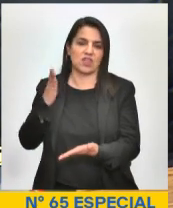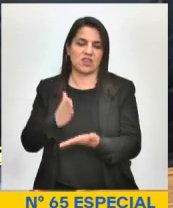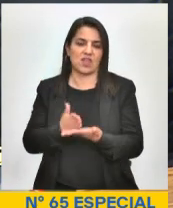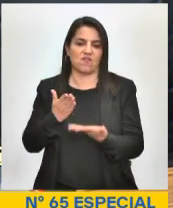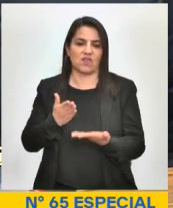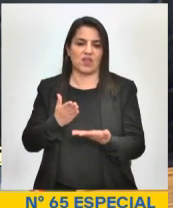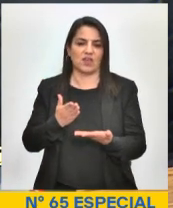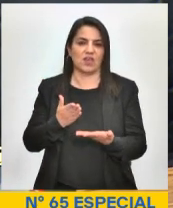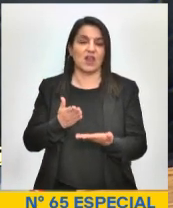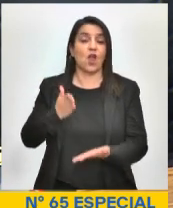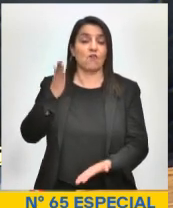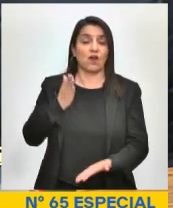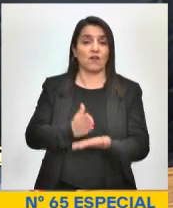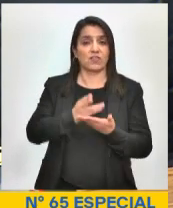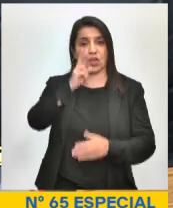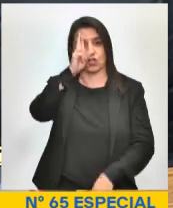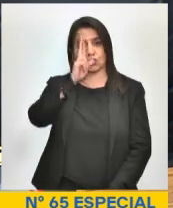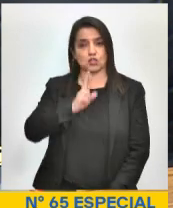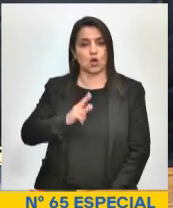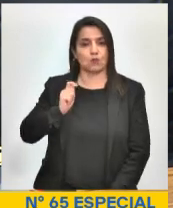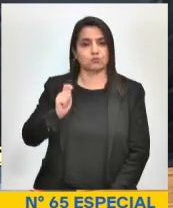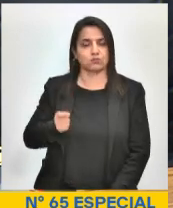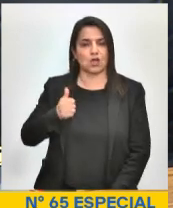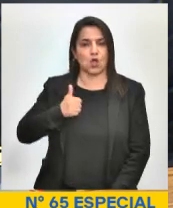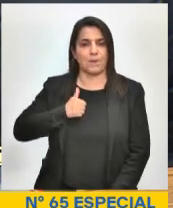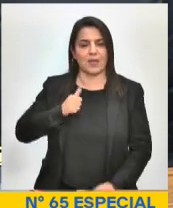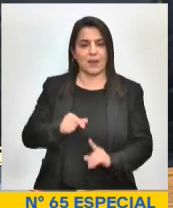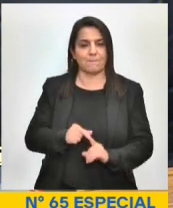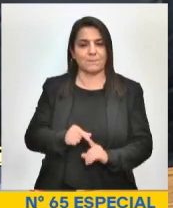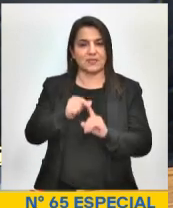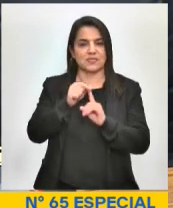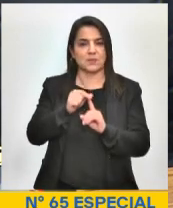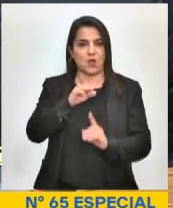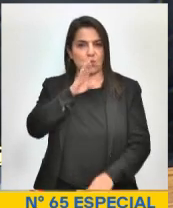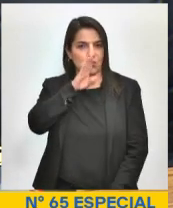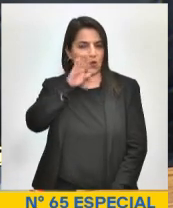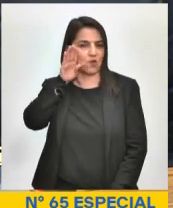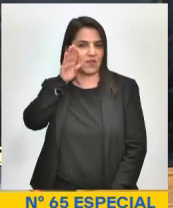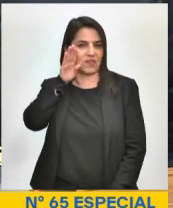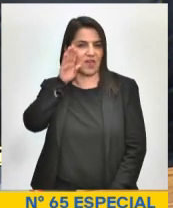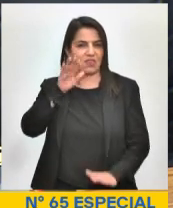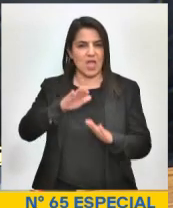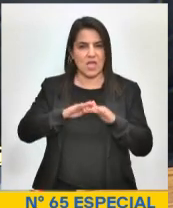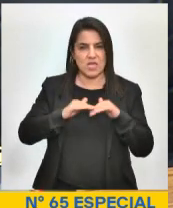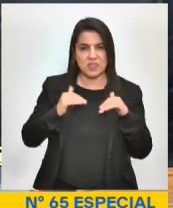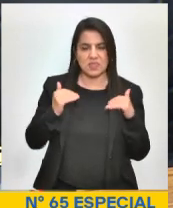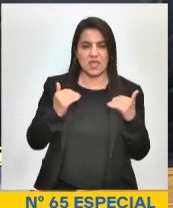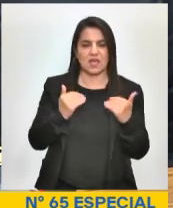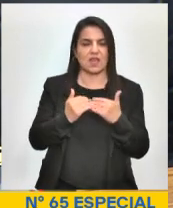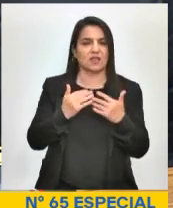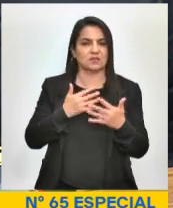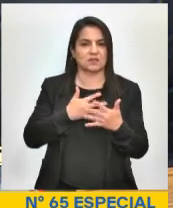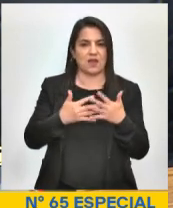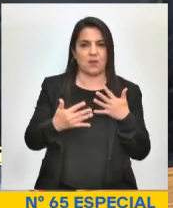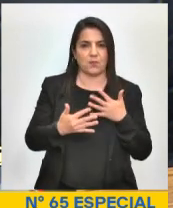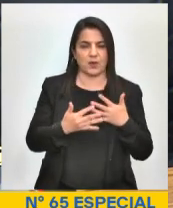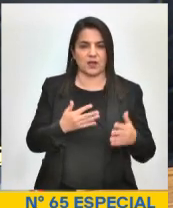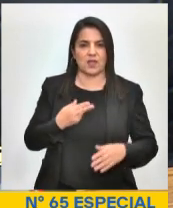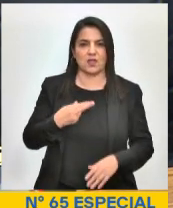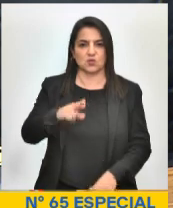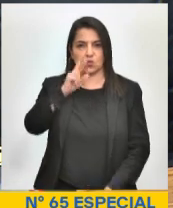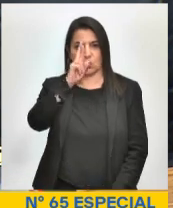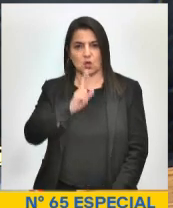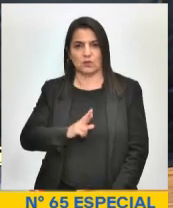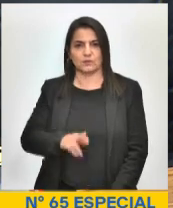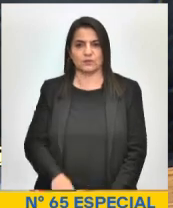de la magistratura de dar cumplimiento a los principios de probidad, integridad y transparencia en el ejercicio de sus